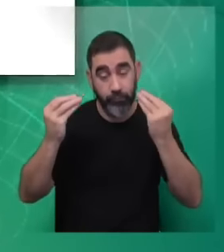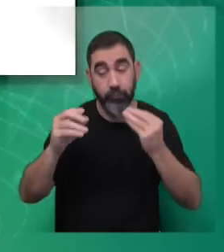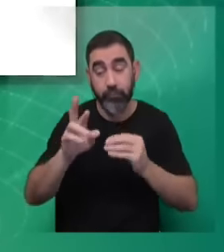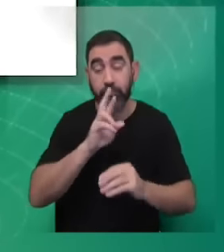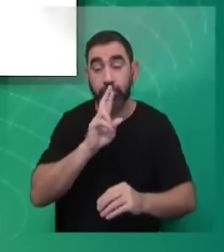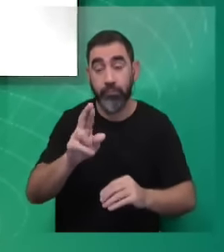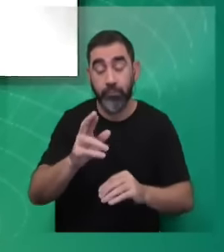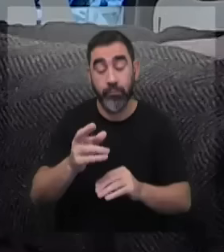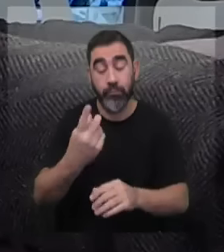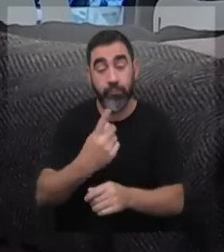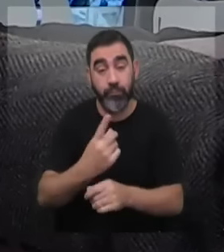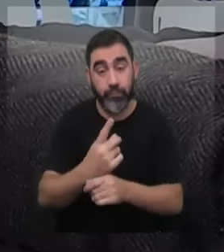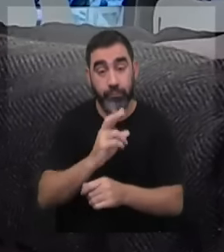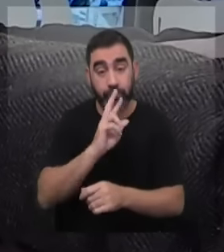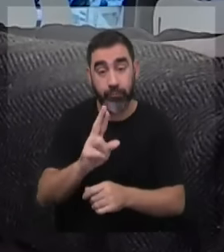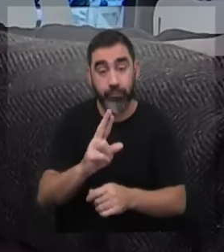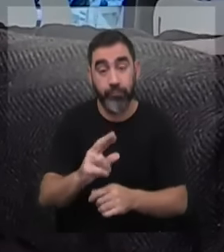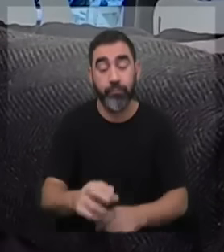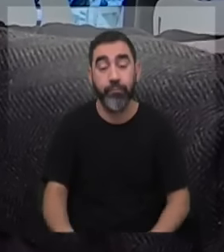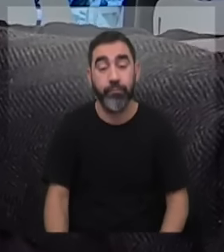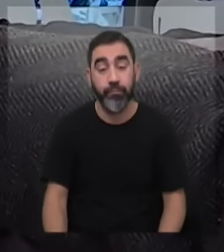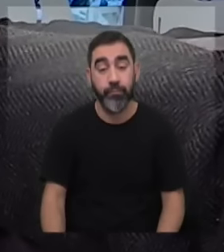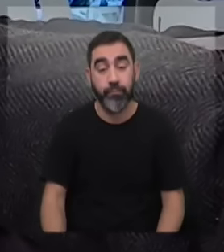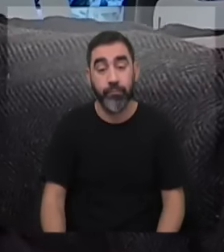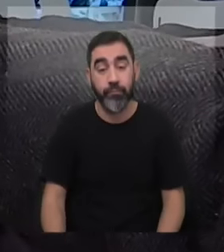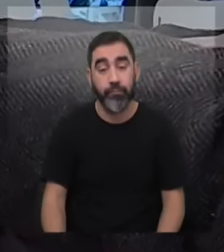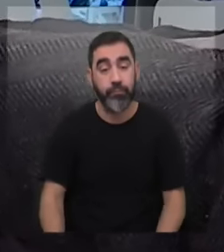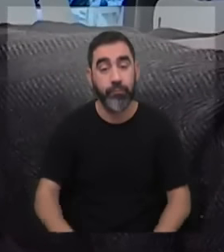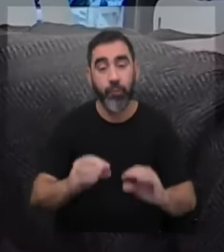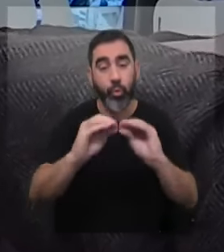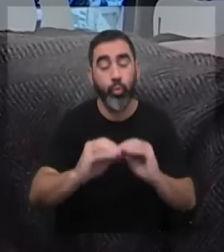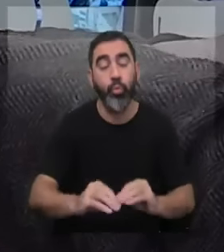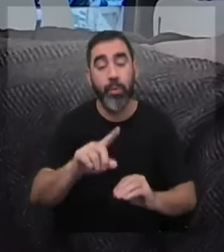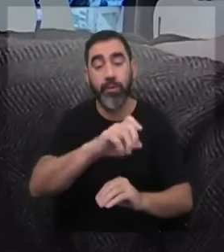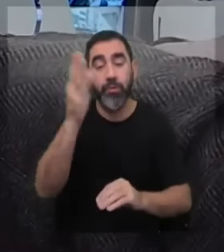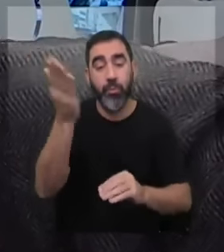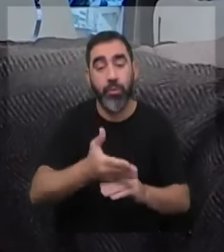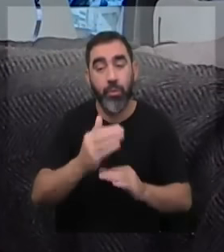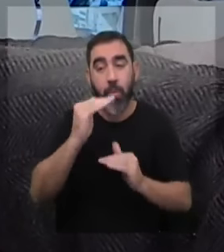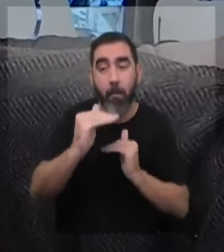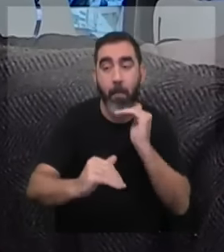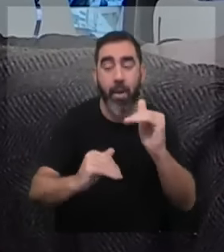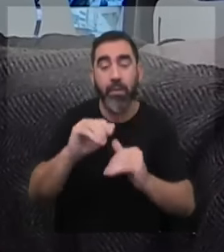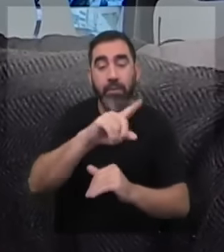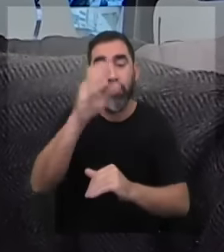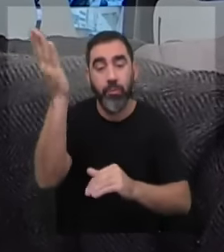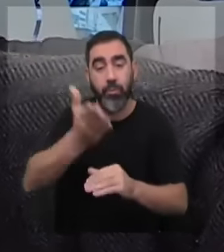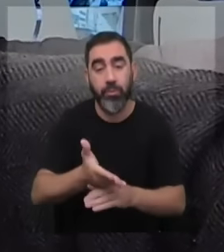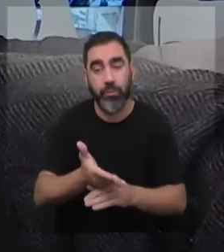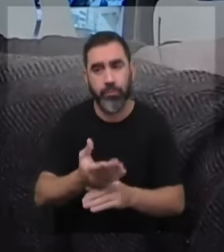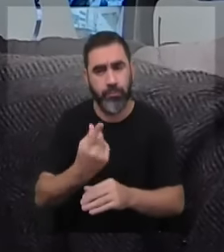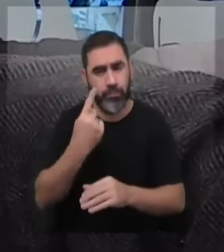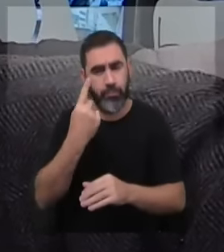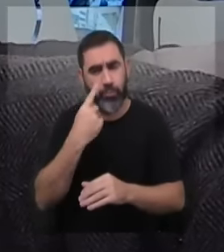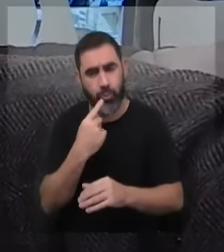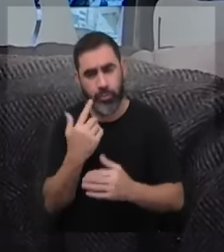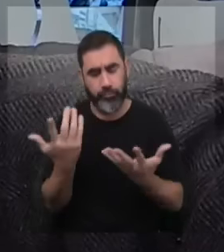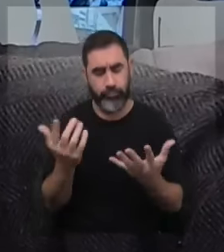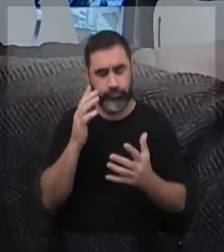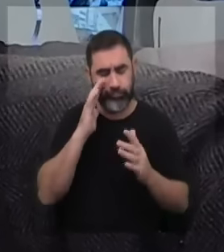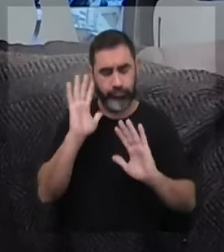resultado preliminar entre otras cosas ni siquiera suma el 100% suma mucho más O sea que tiene pinta de que son unos números que no